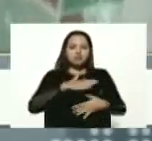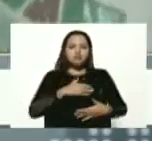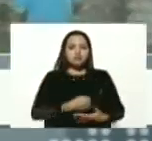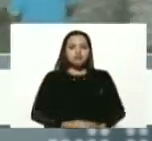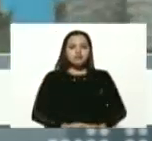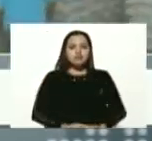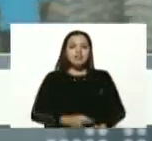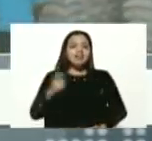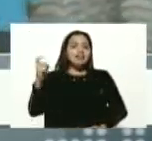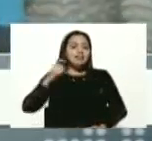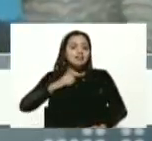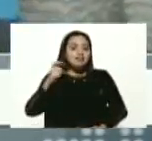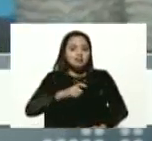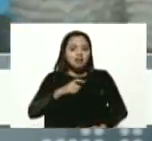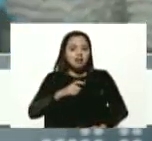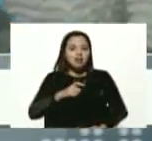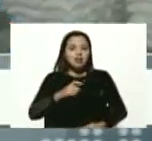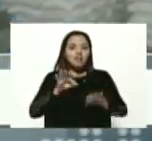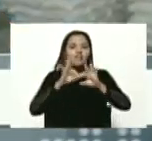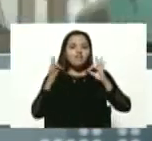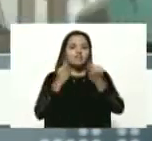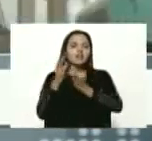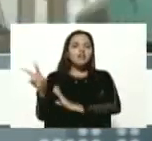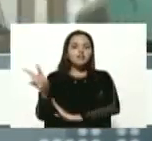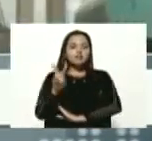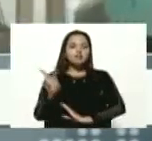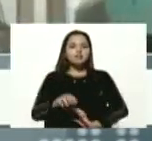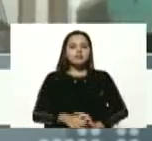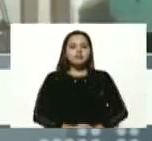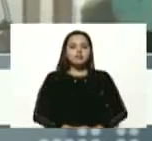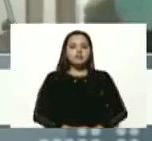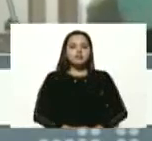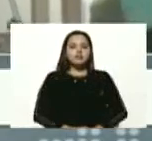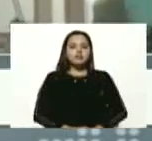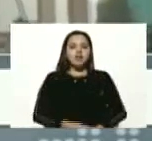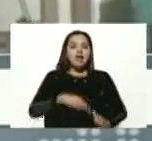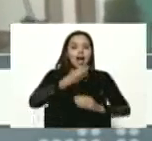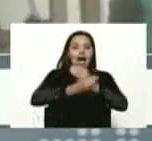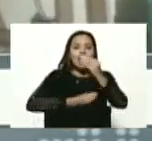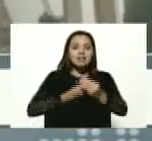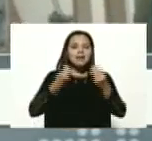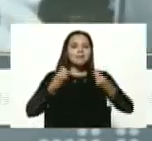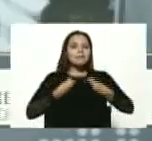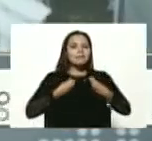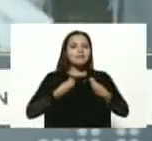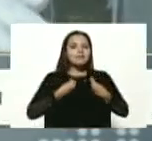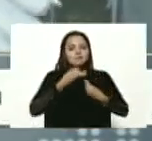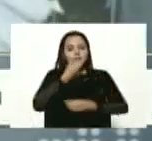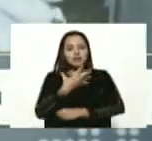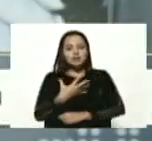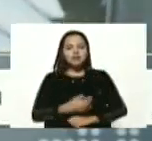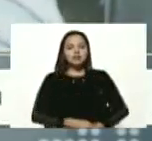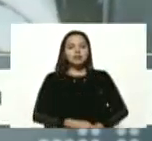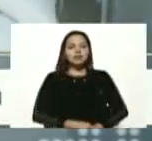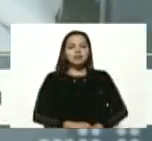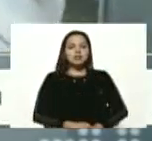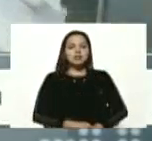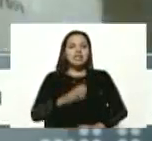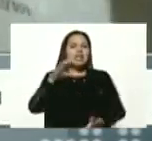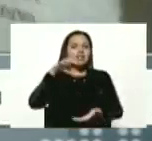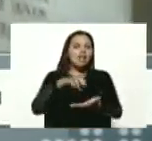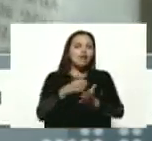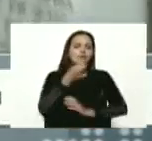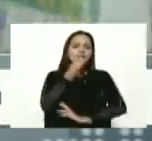de las necesidades de la familia venezolana, la construcción del vivir viviendo, del estado de